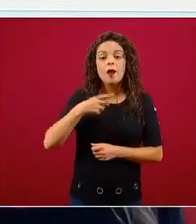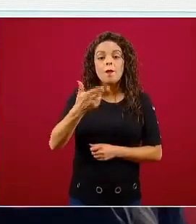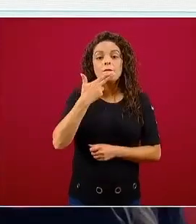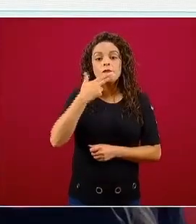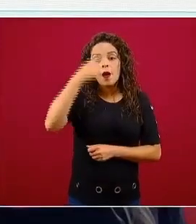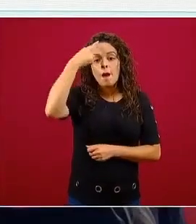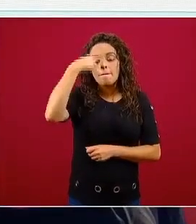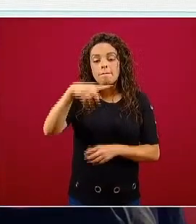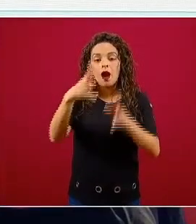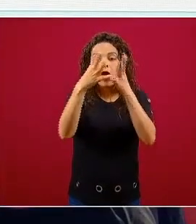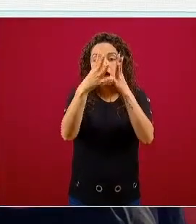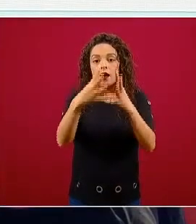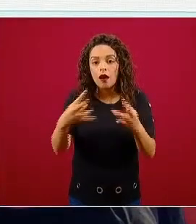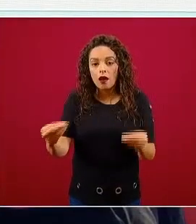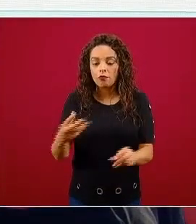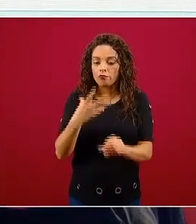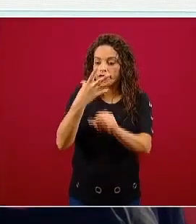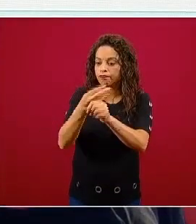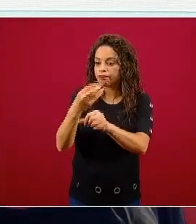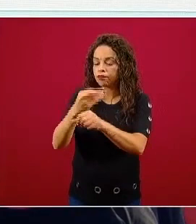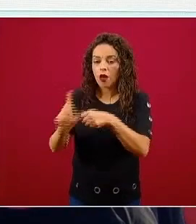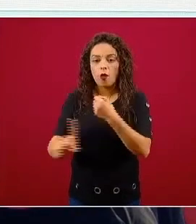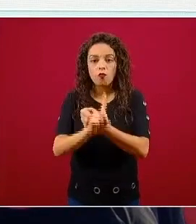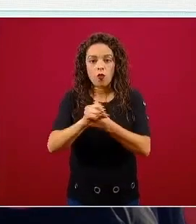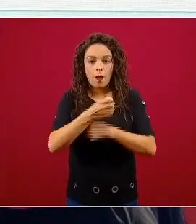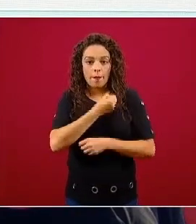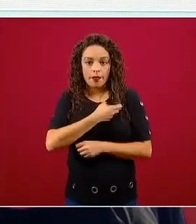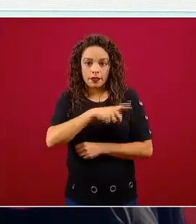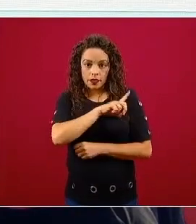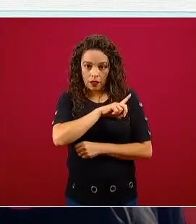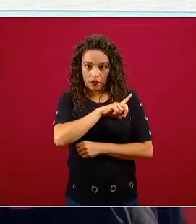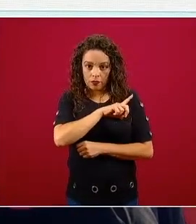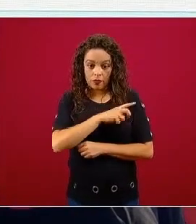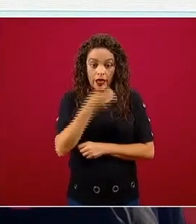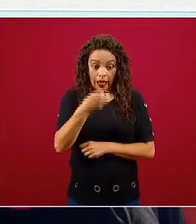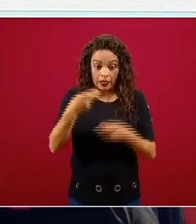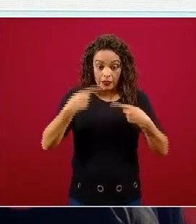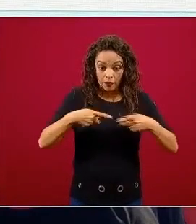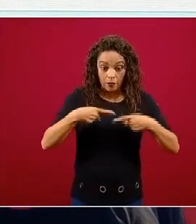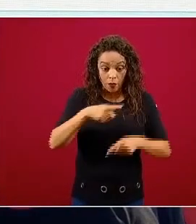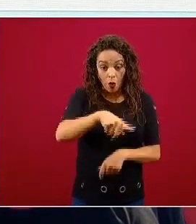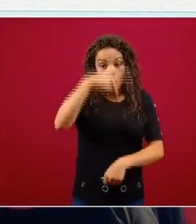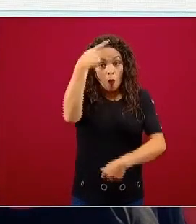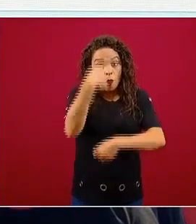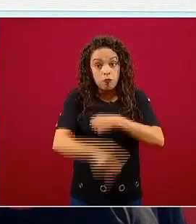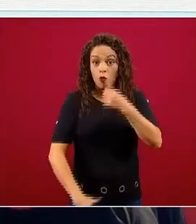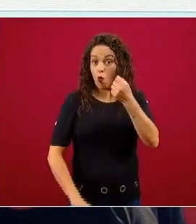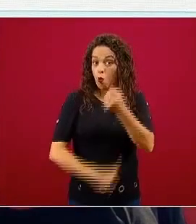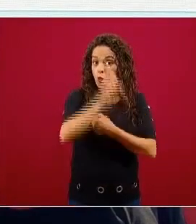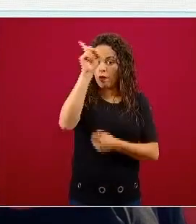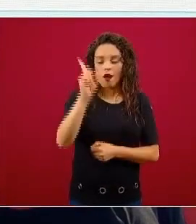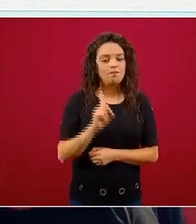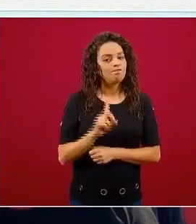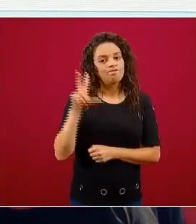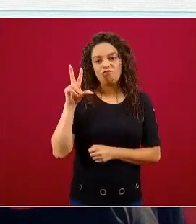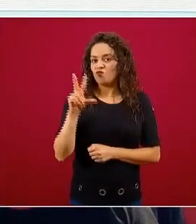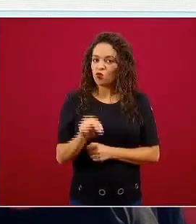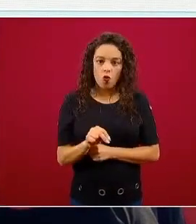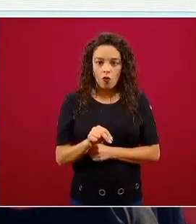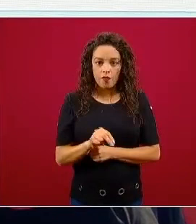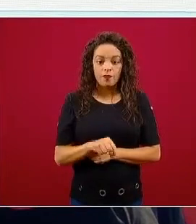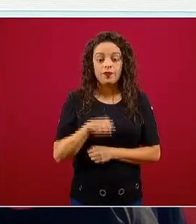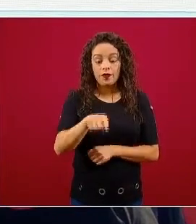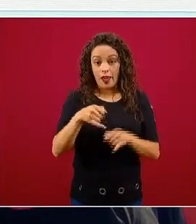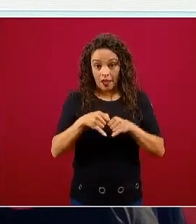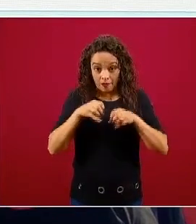que no ponga en riesgo la integridad de las personas y que sirva, que sea útil para ayudar